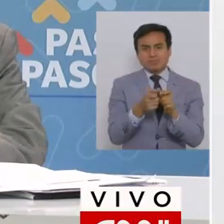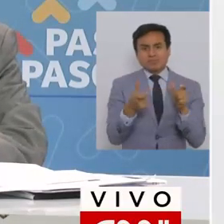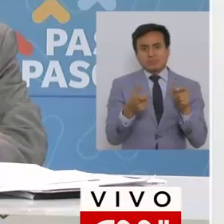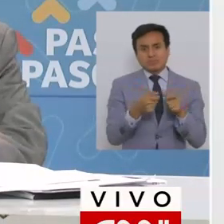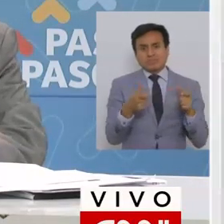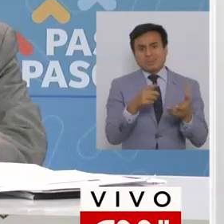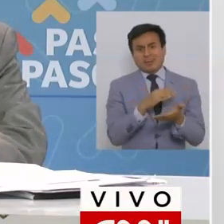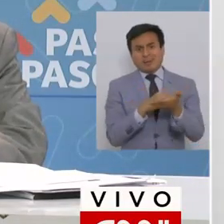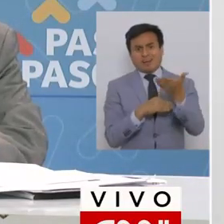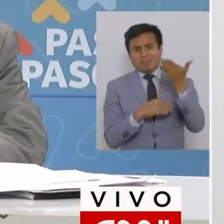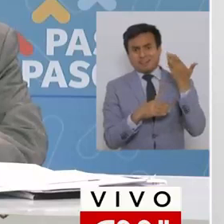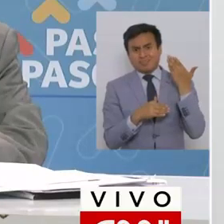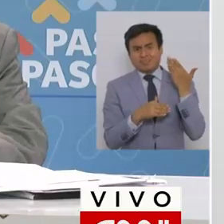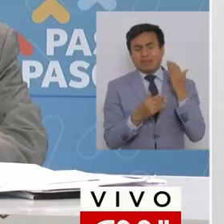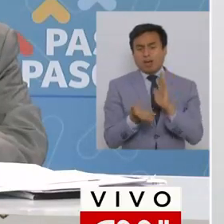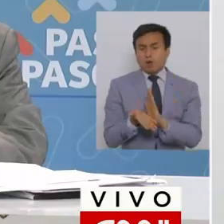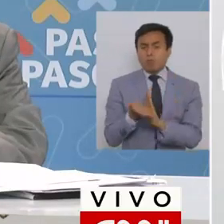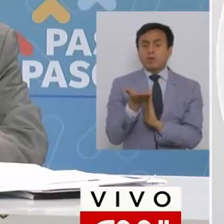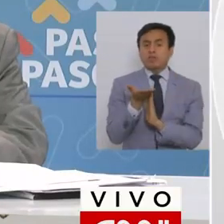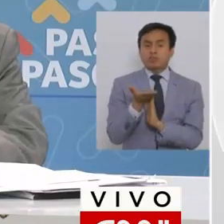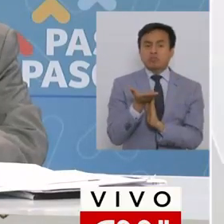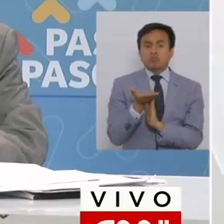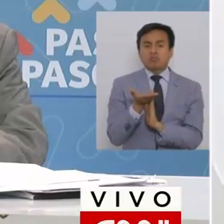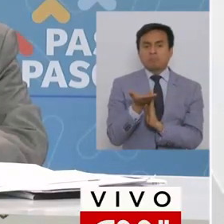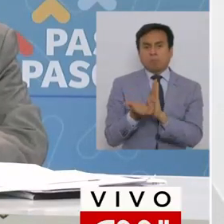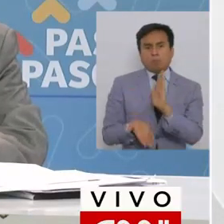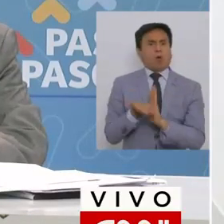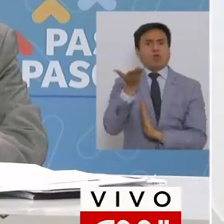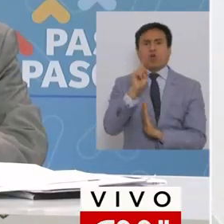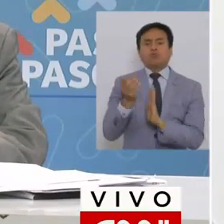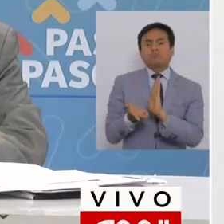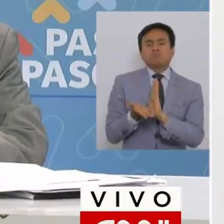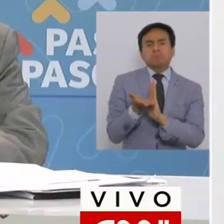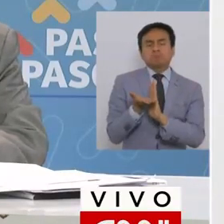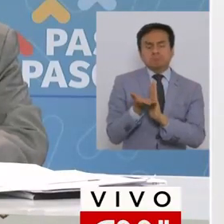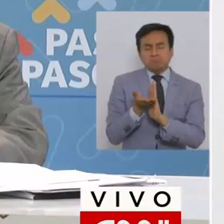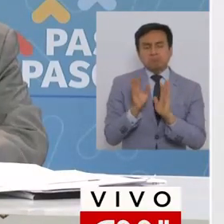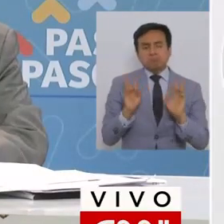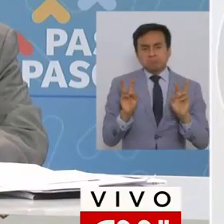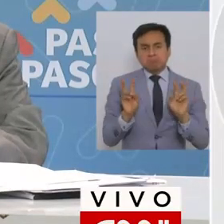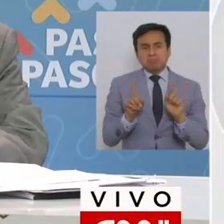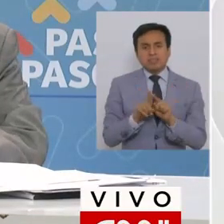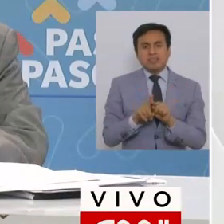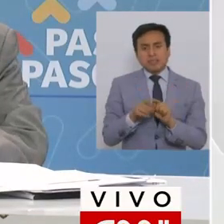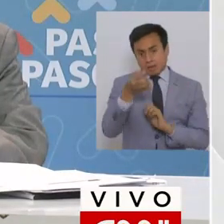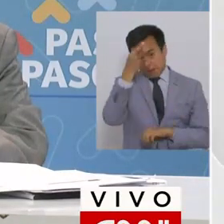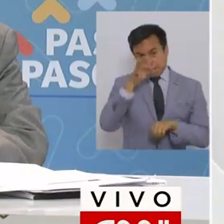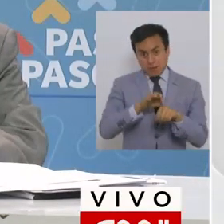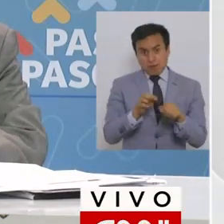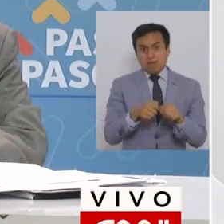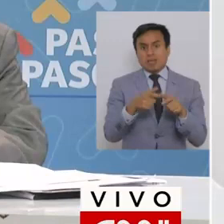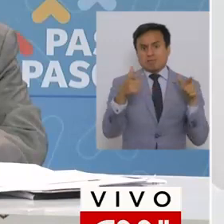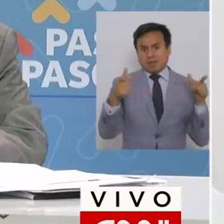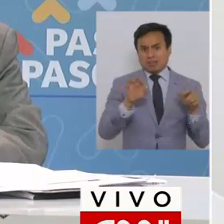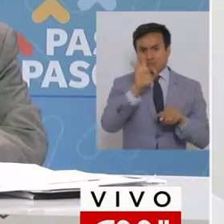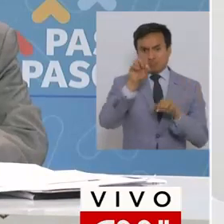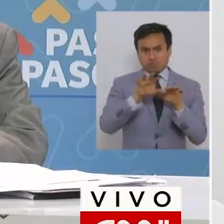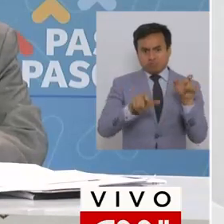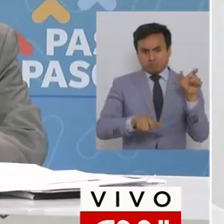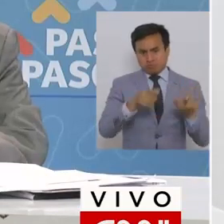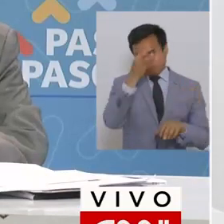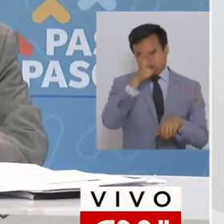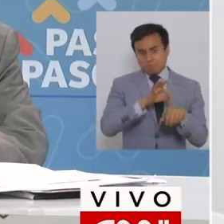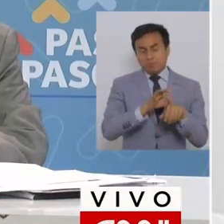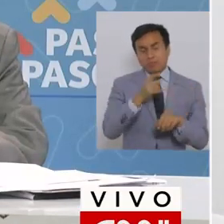anteriores también es mucho menor. Es decir, a pesar de que tenemos más casos circulantes,